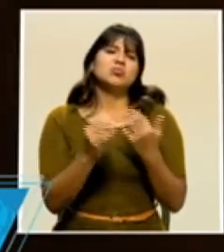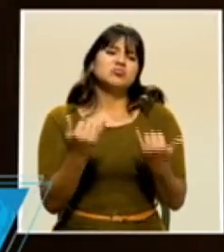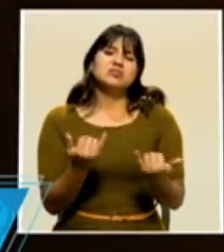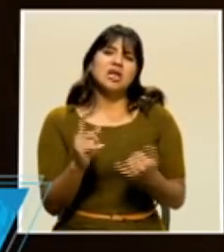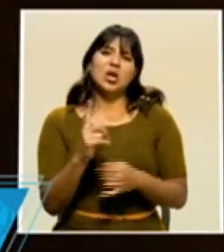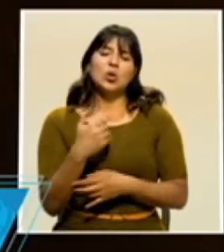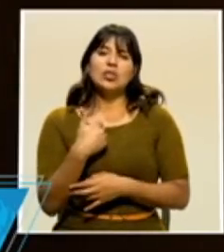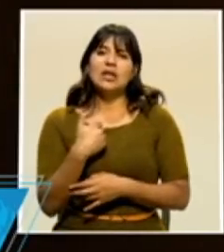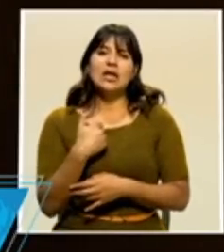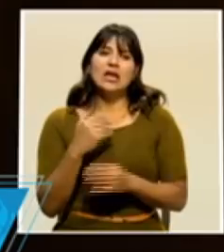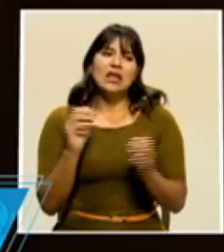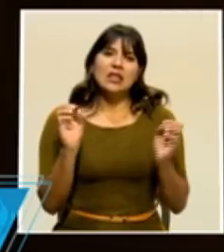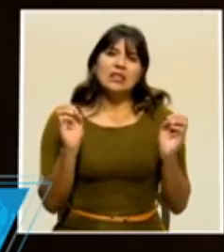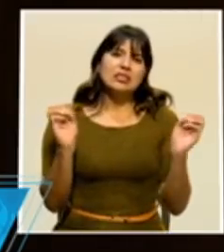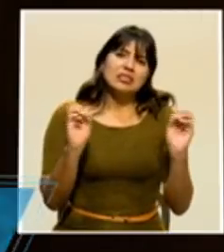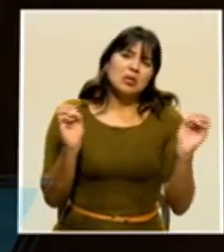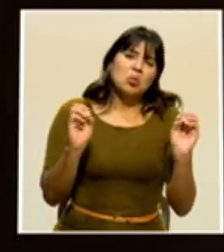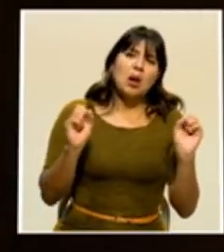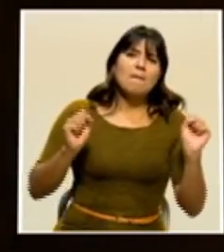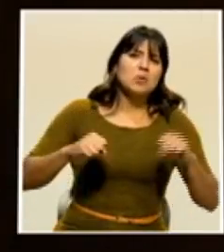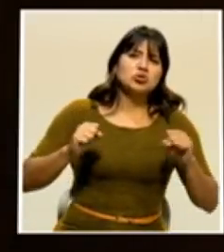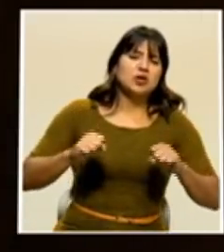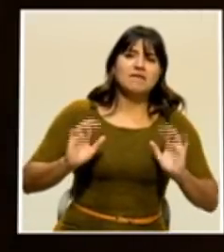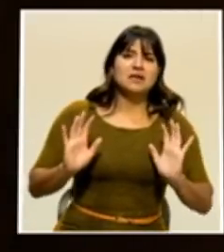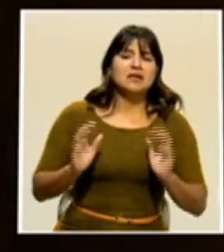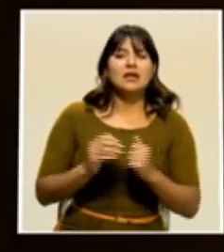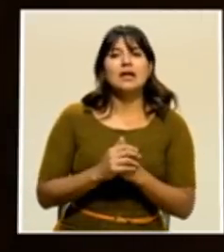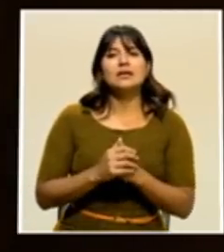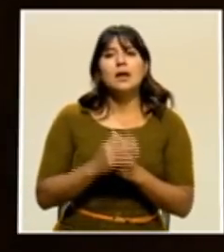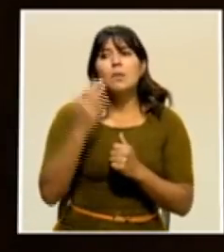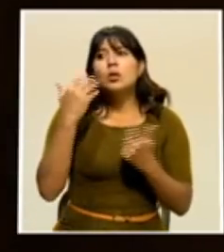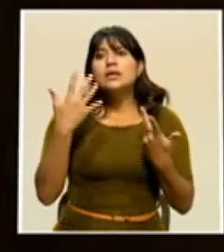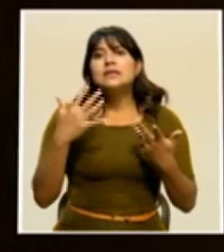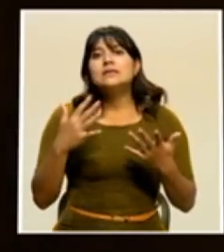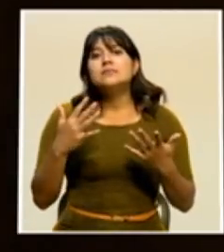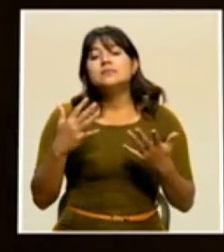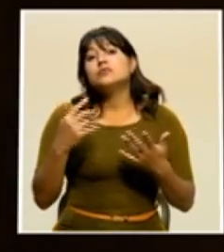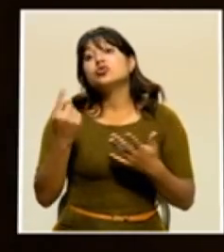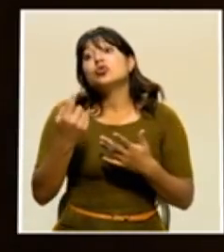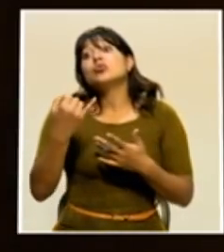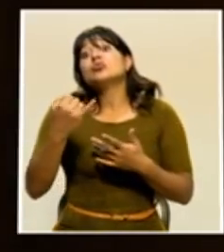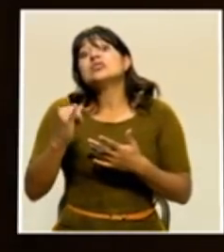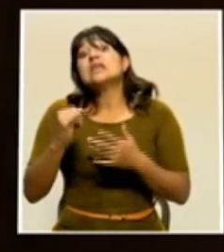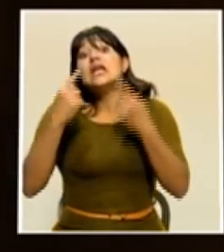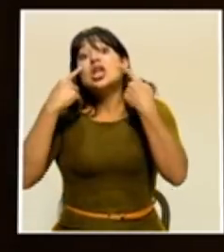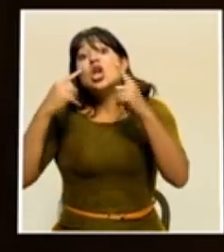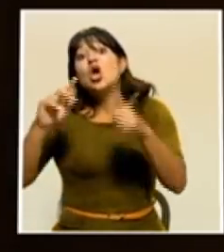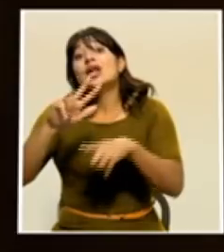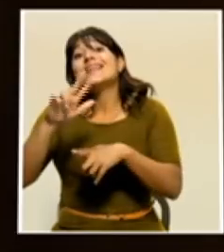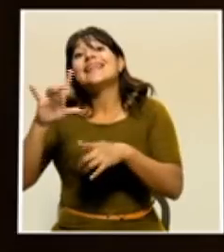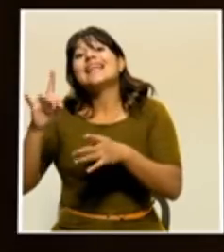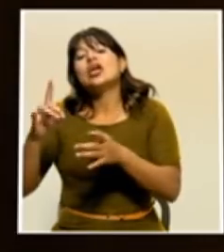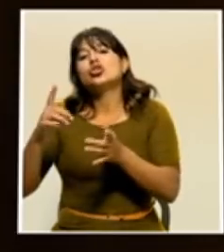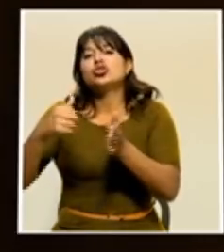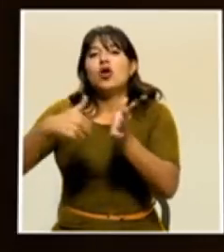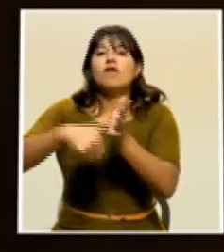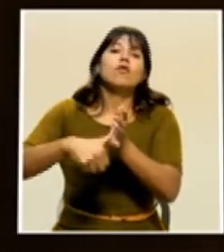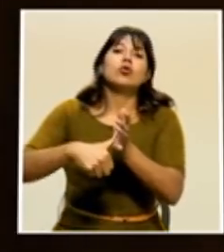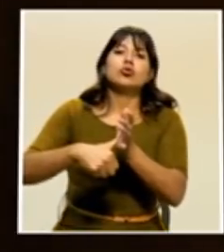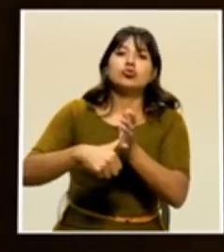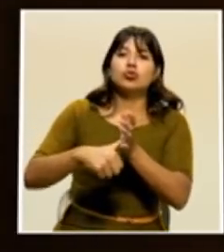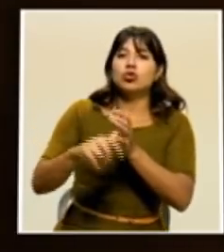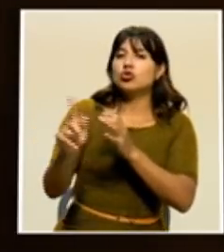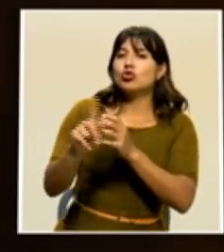ninguna viabilidad, toda vez que se requieren 38 votos, y más bien vemos algunos de los que votaron a favor un poco